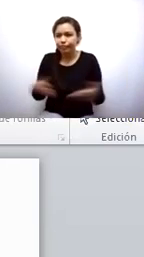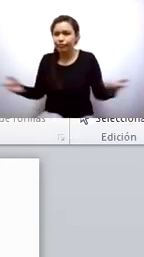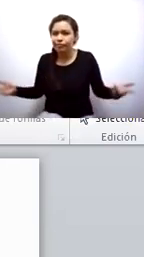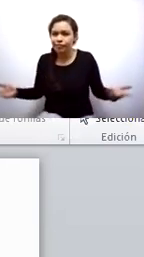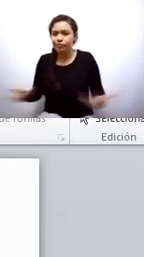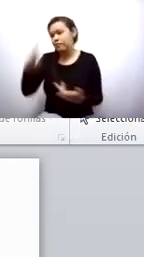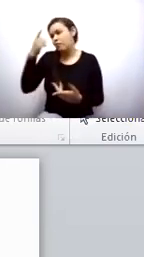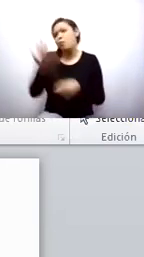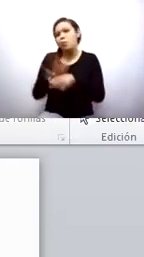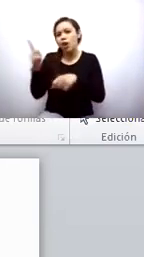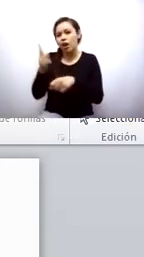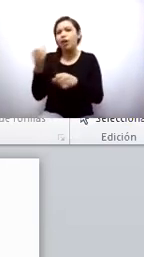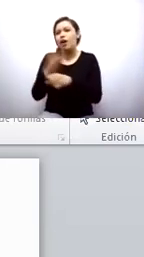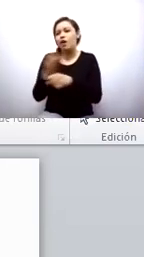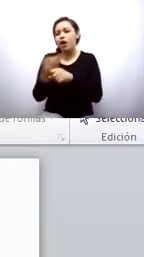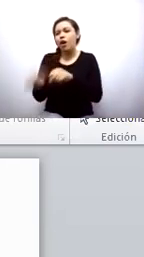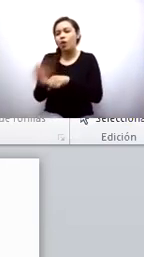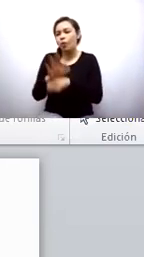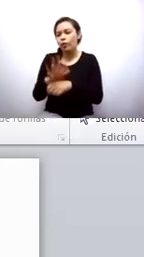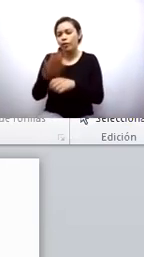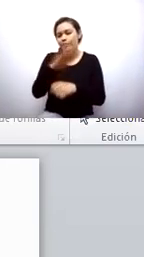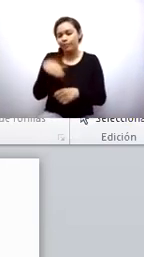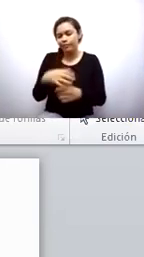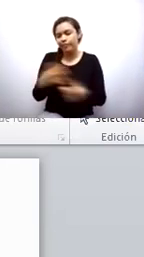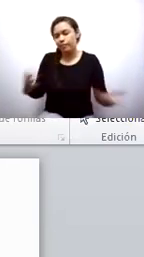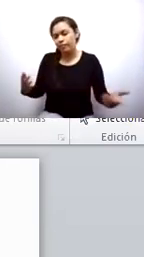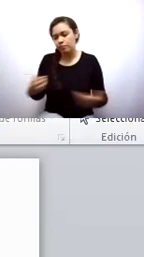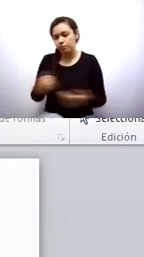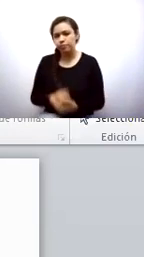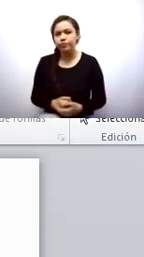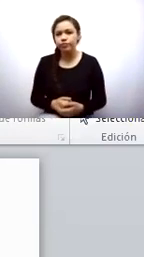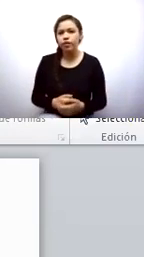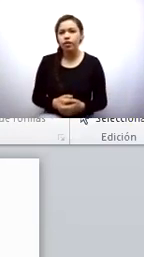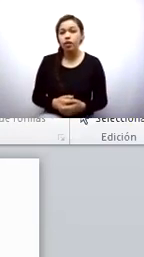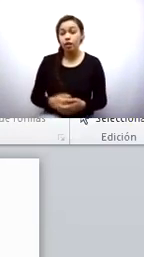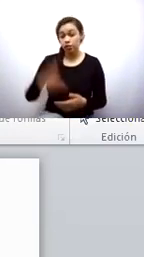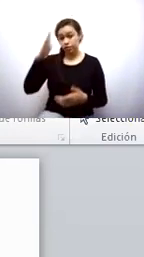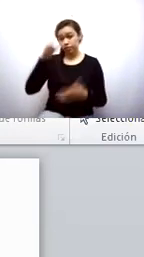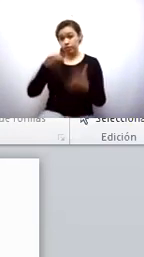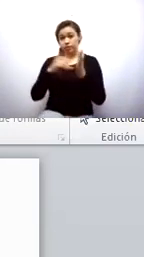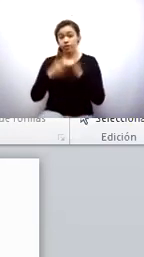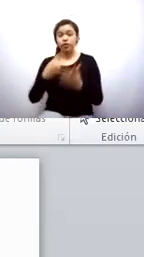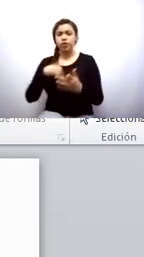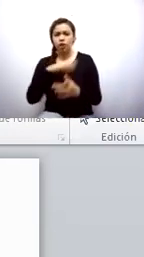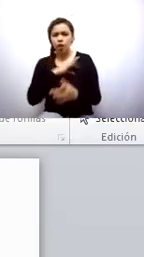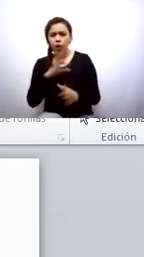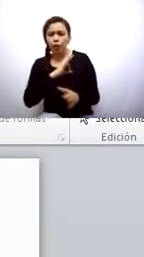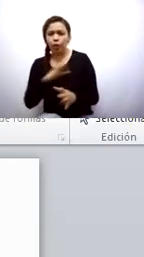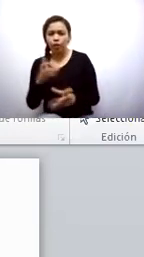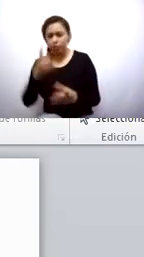la situación actual. De acuerdo con esta metodología, podemos personalizar para